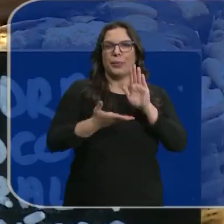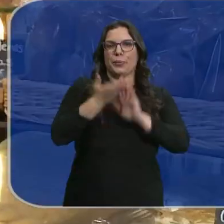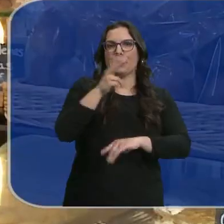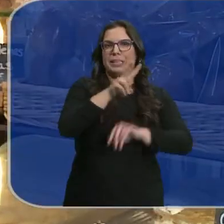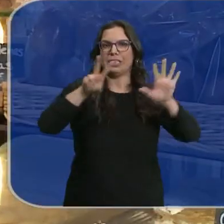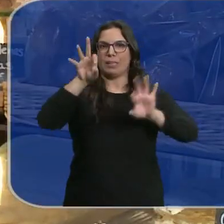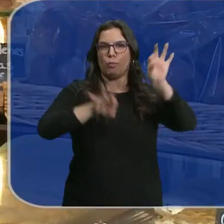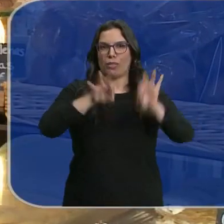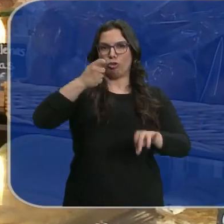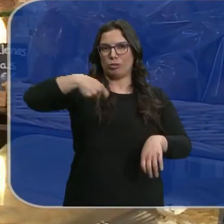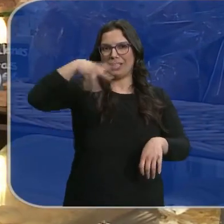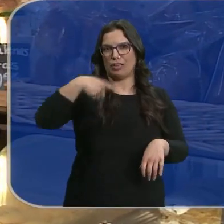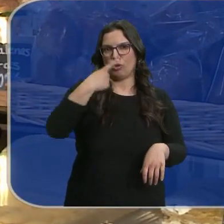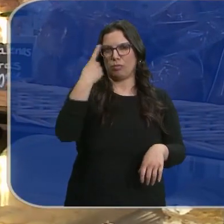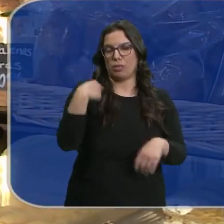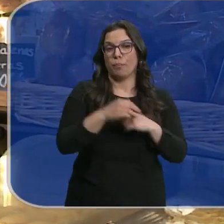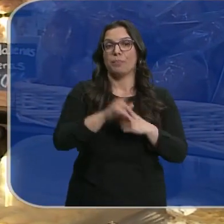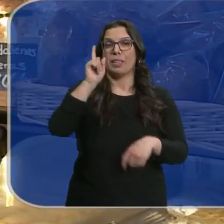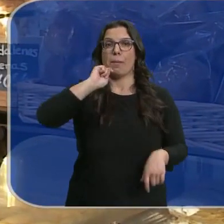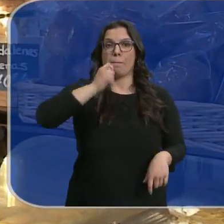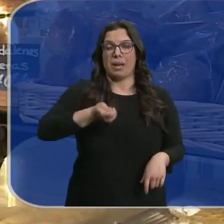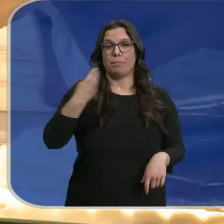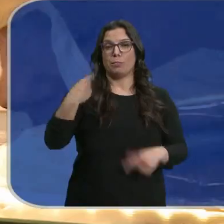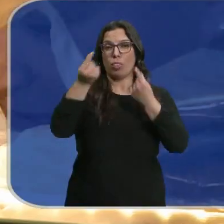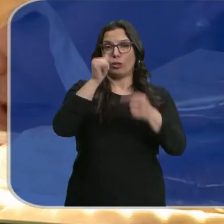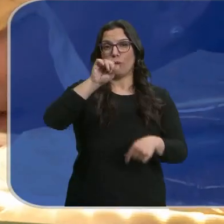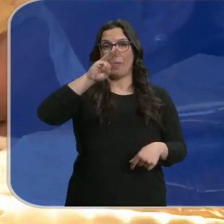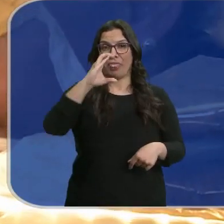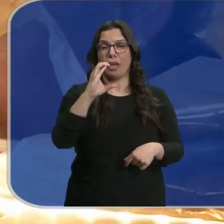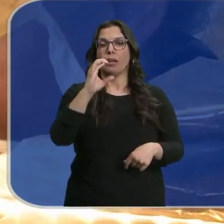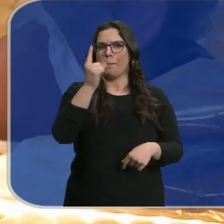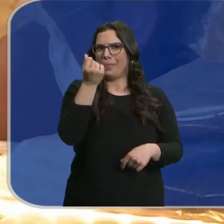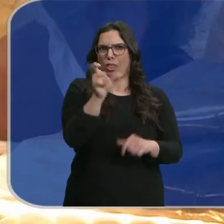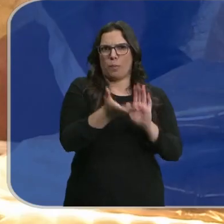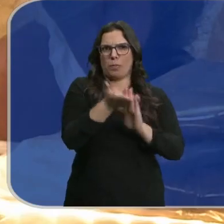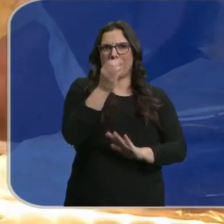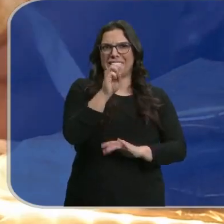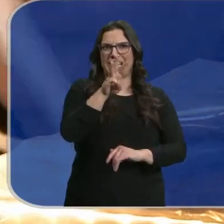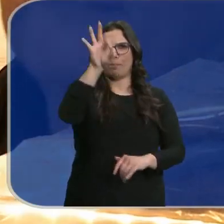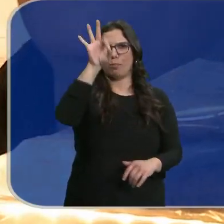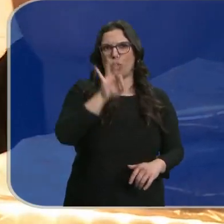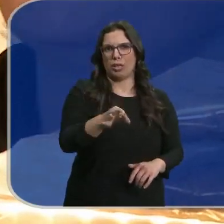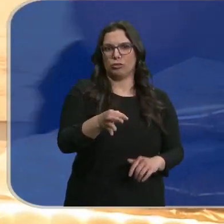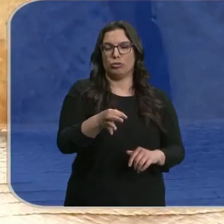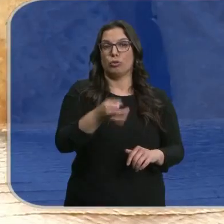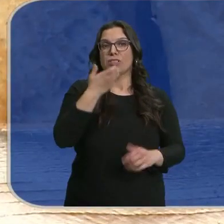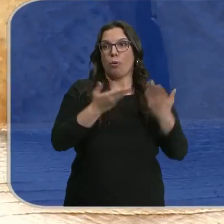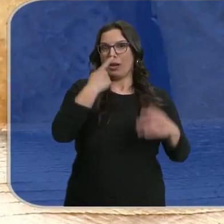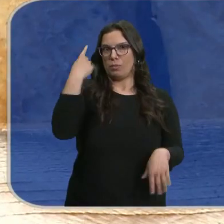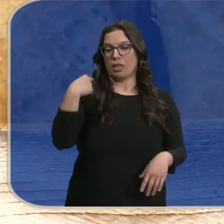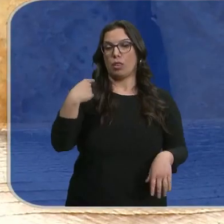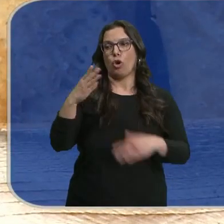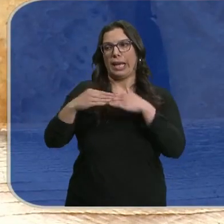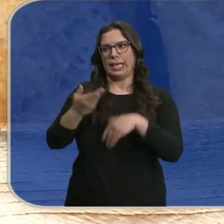más caros que hace un año. También el pan. Según los datos del IPC, su precio continúa subiendo un 13% más que hace un año. Los